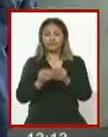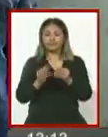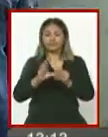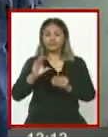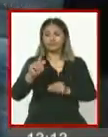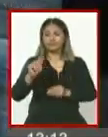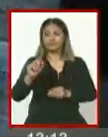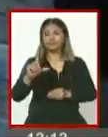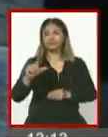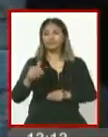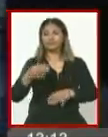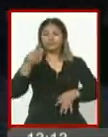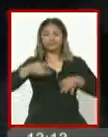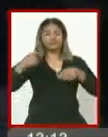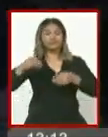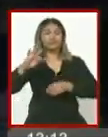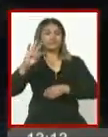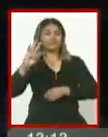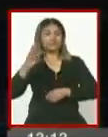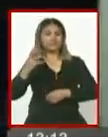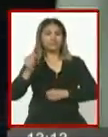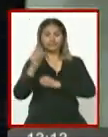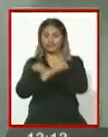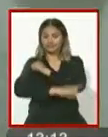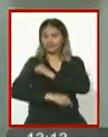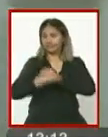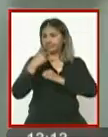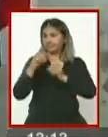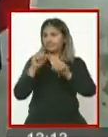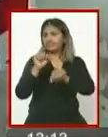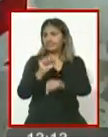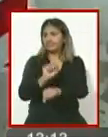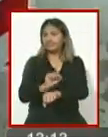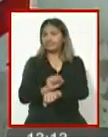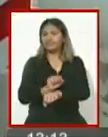medidas cautelares, es que el juez cuarto de instrucción en lo penal determinó su detención preventiva.